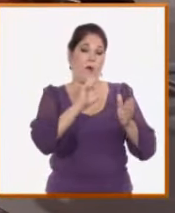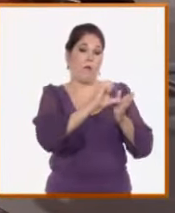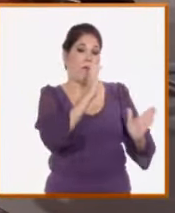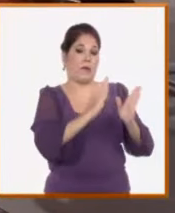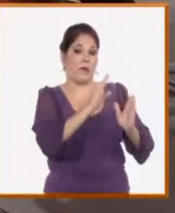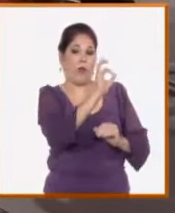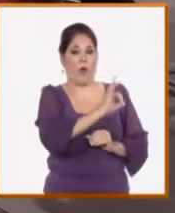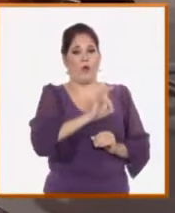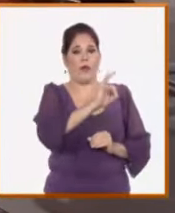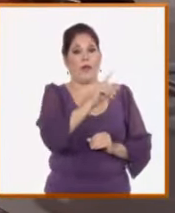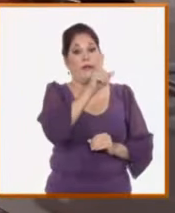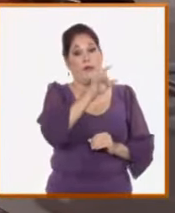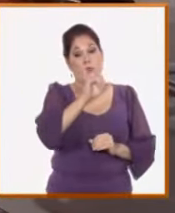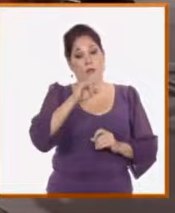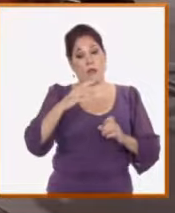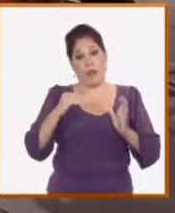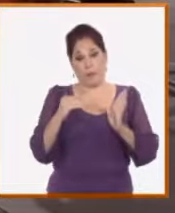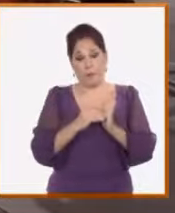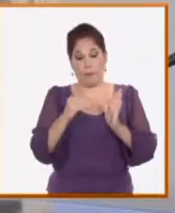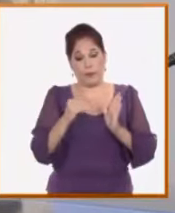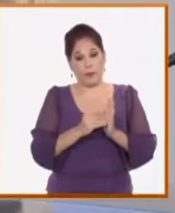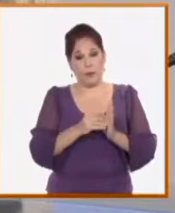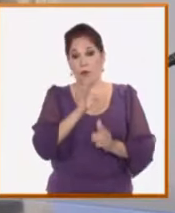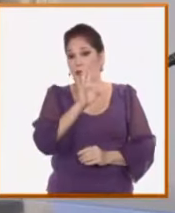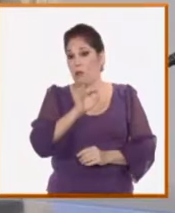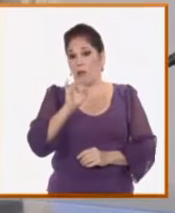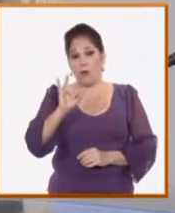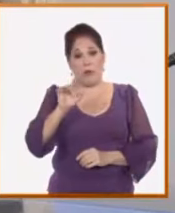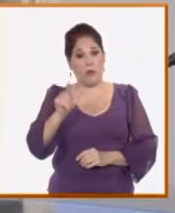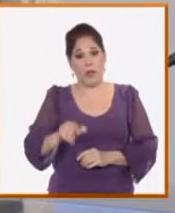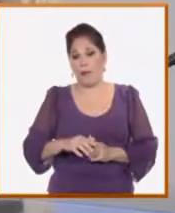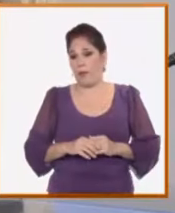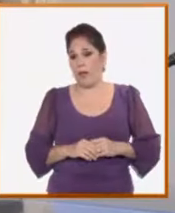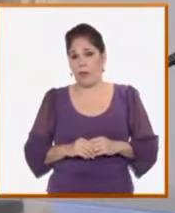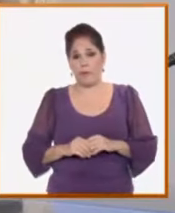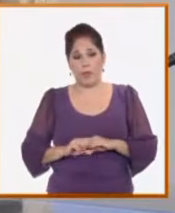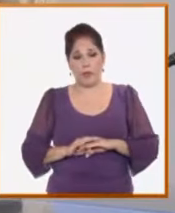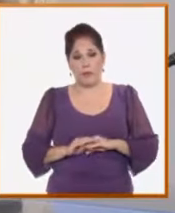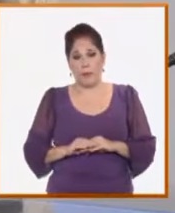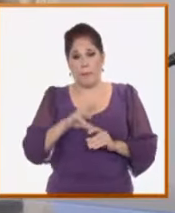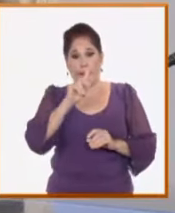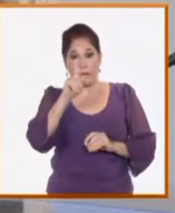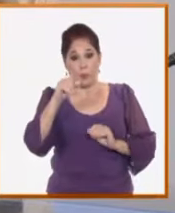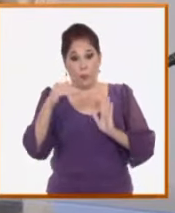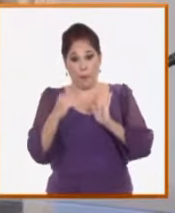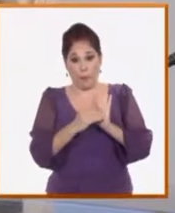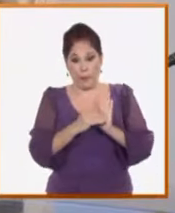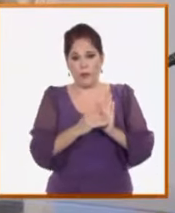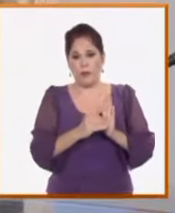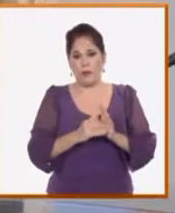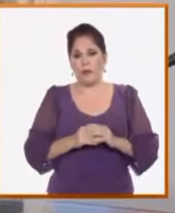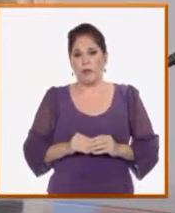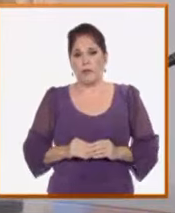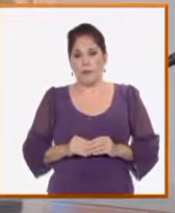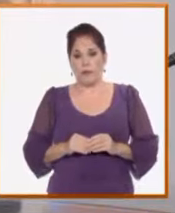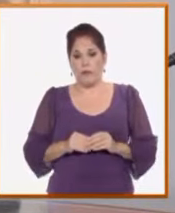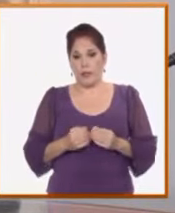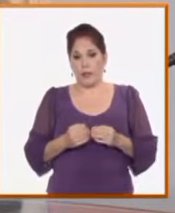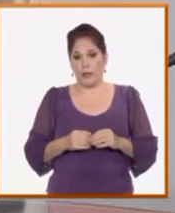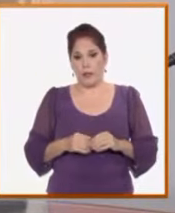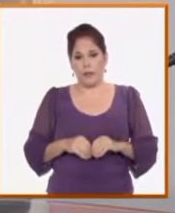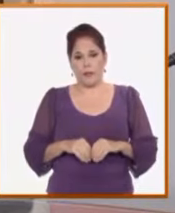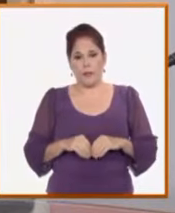con 17685 plantas y 21455 semillas no por